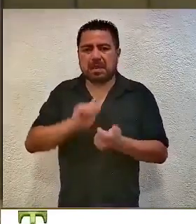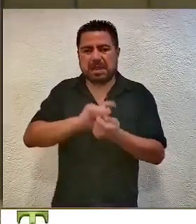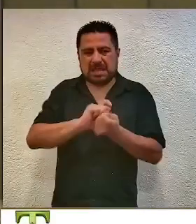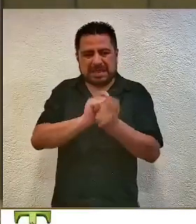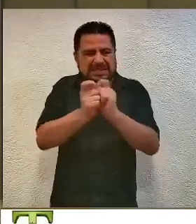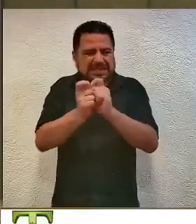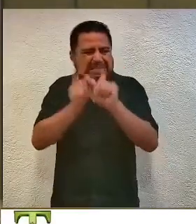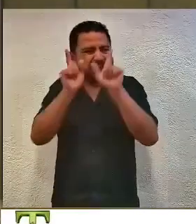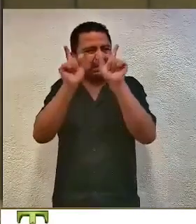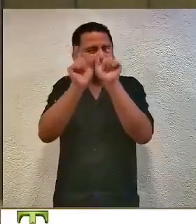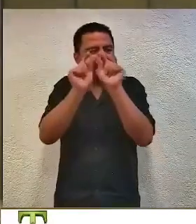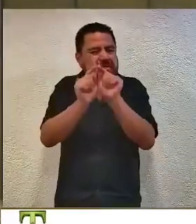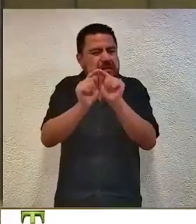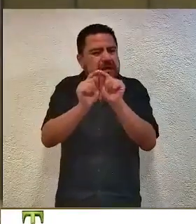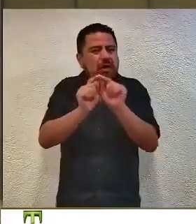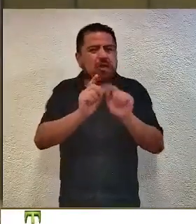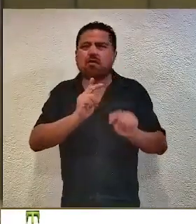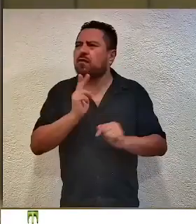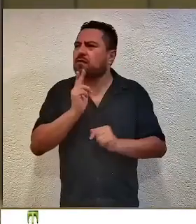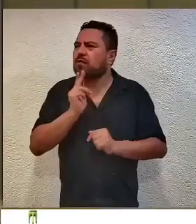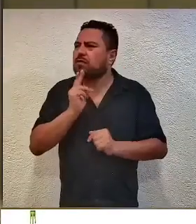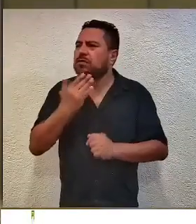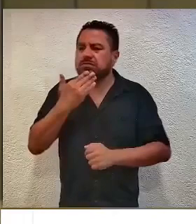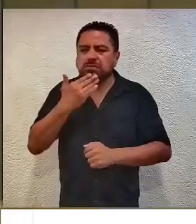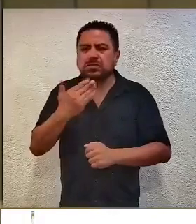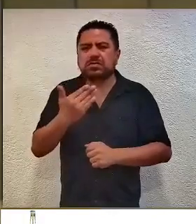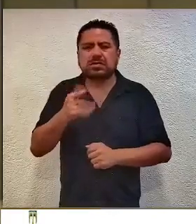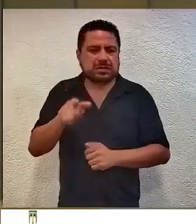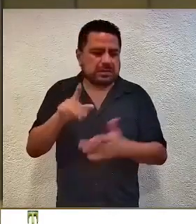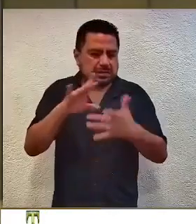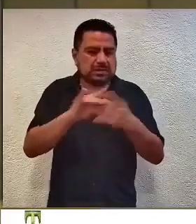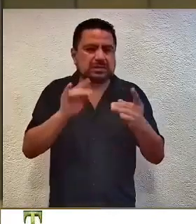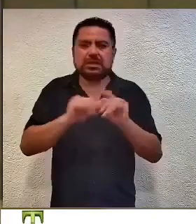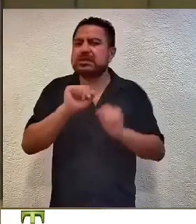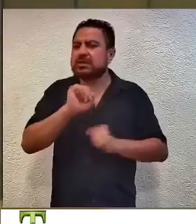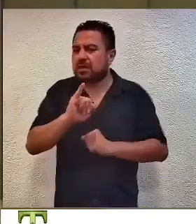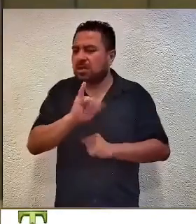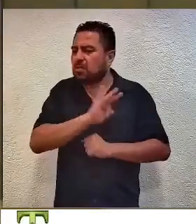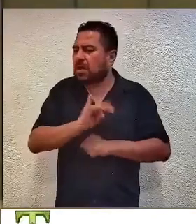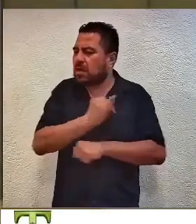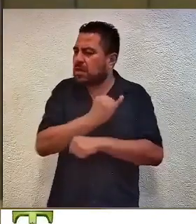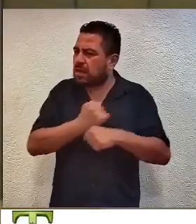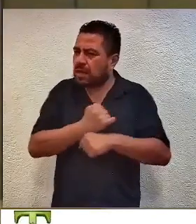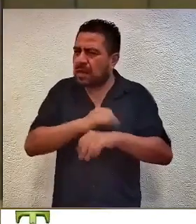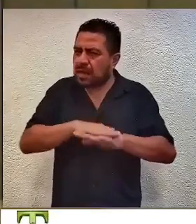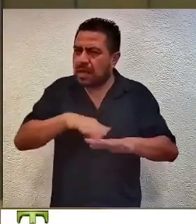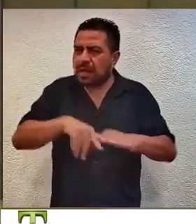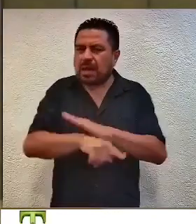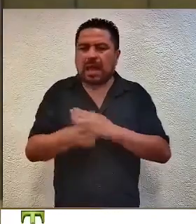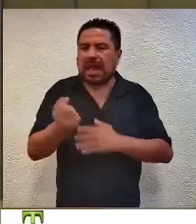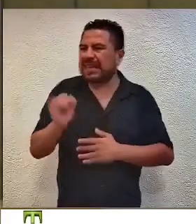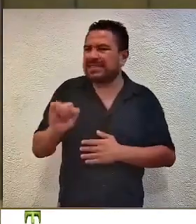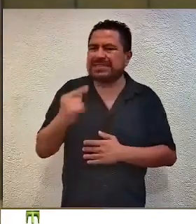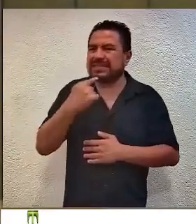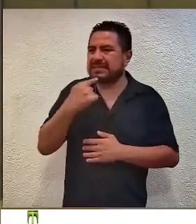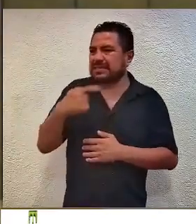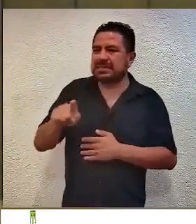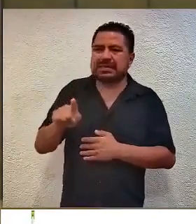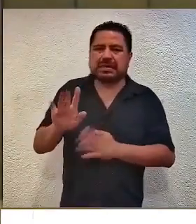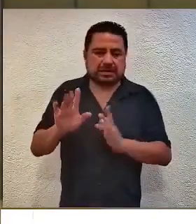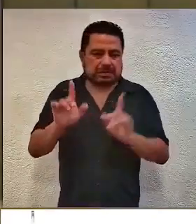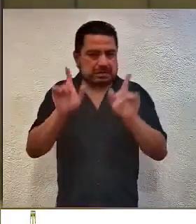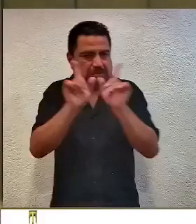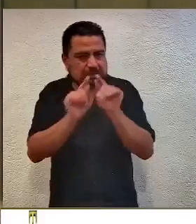interpretación sistemática y funcional, arroja que sí se puede analizar esta conducta denunciada en el caso